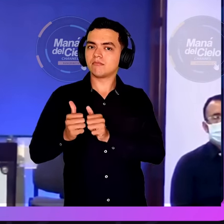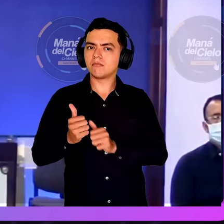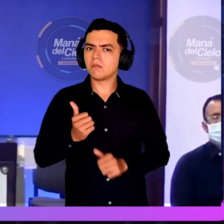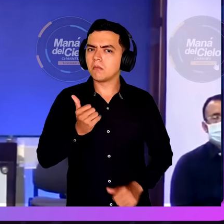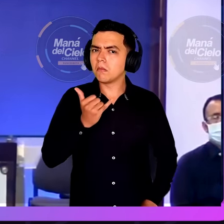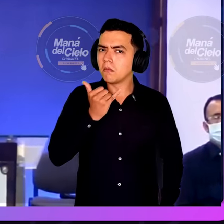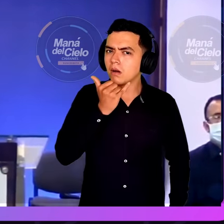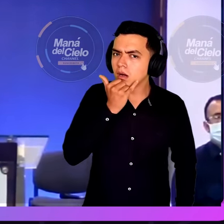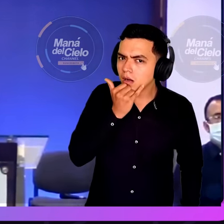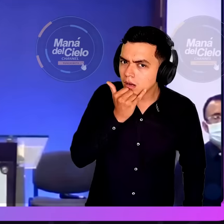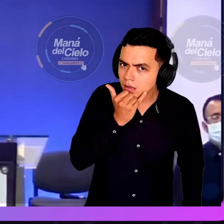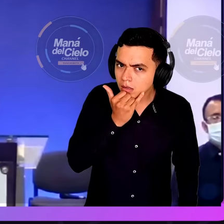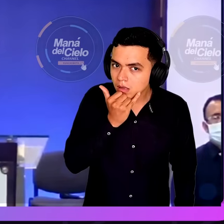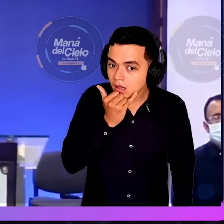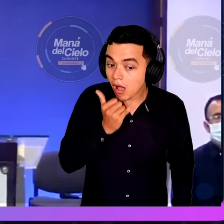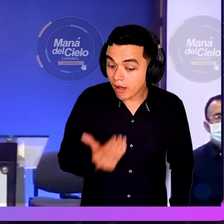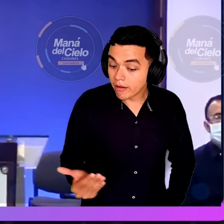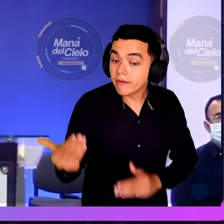bendiciones.